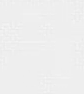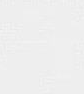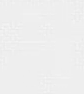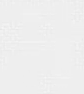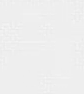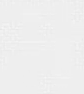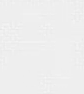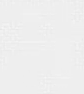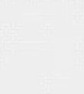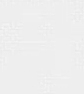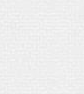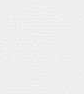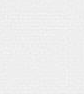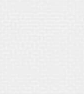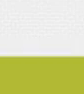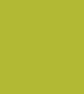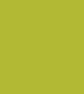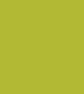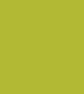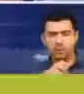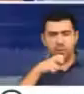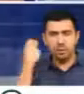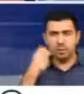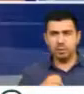canal draw tocón